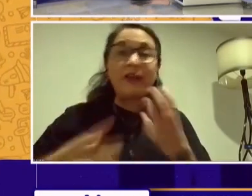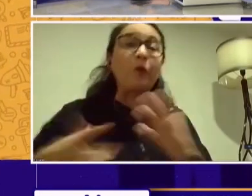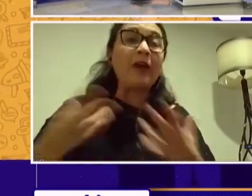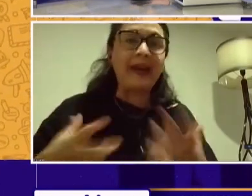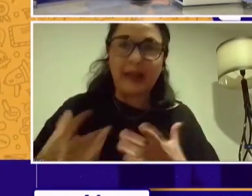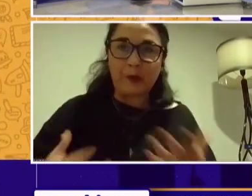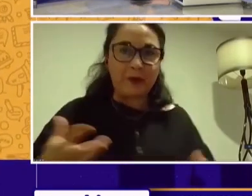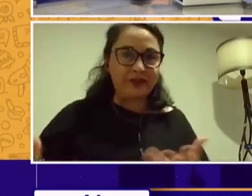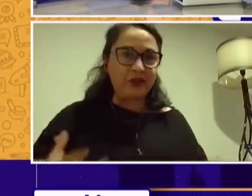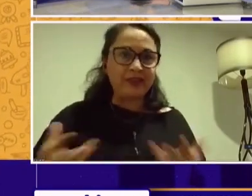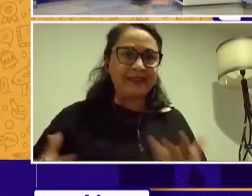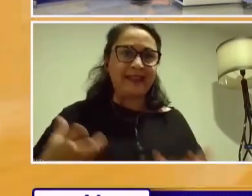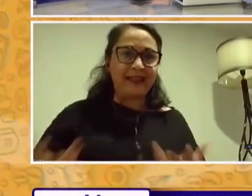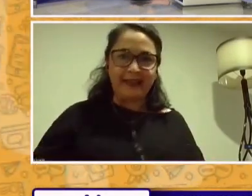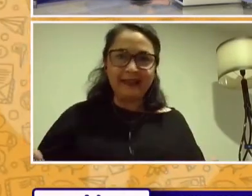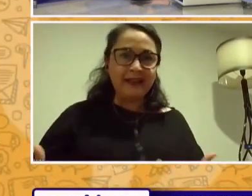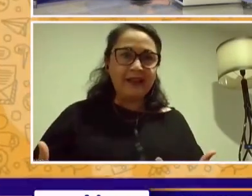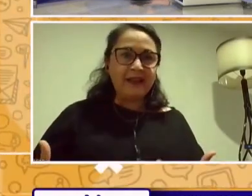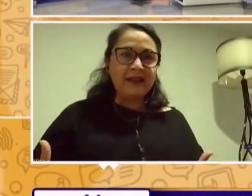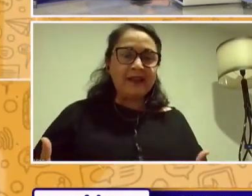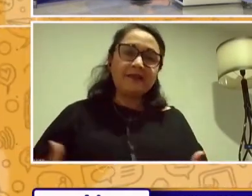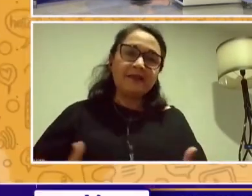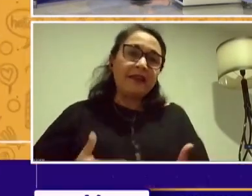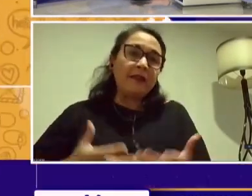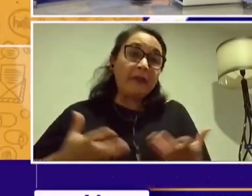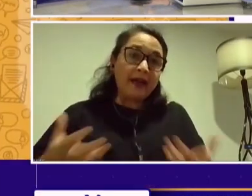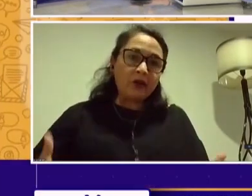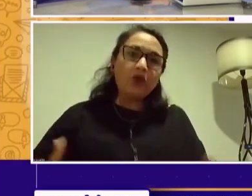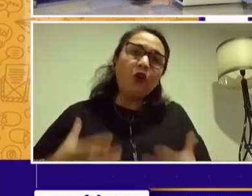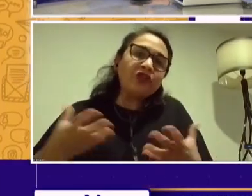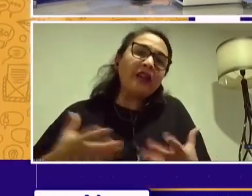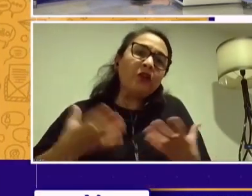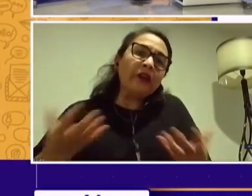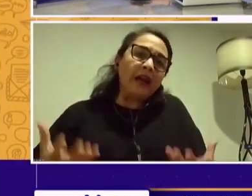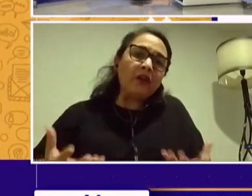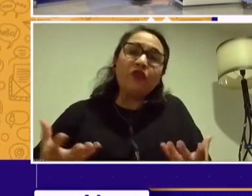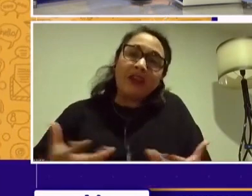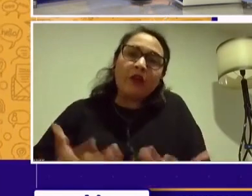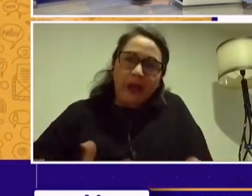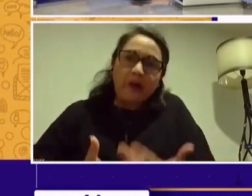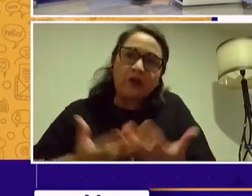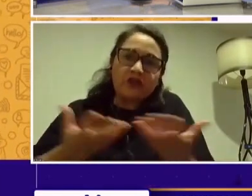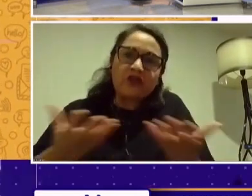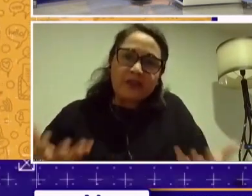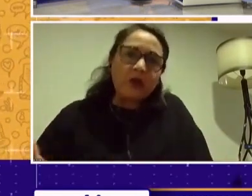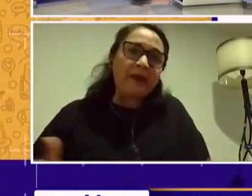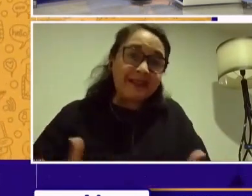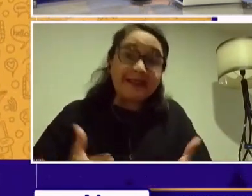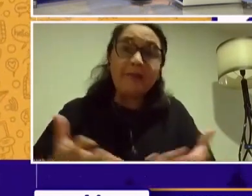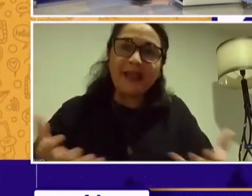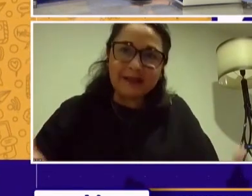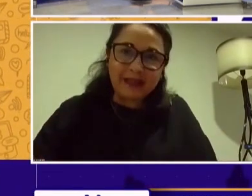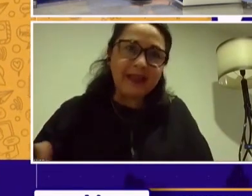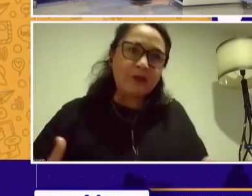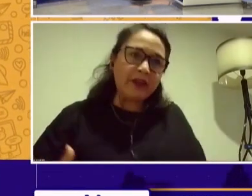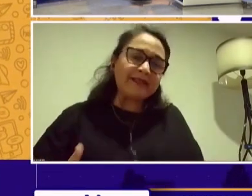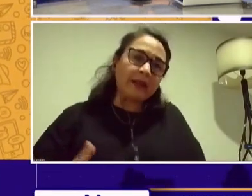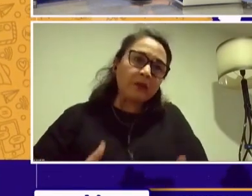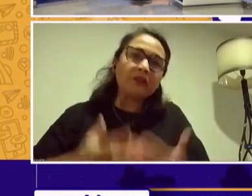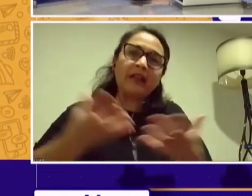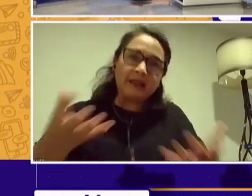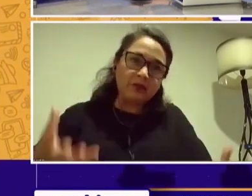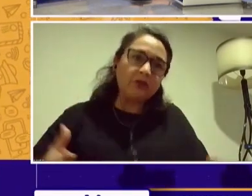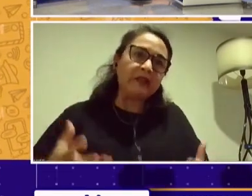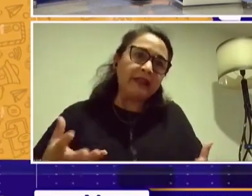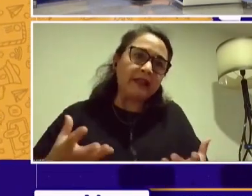ha tratado de apurar la aprobación de esta ley. Sin embargo, no se ha logrado el consenso, aparentemente, que es lo que